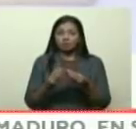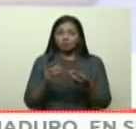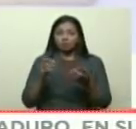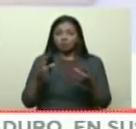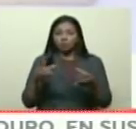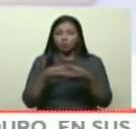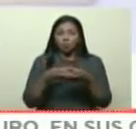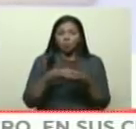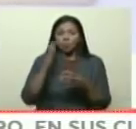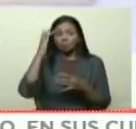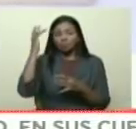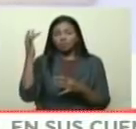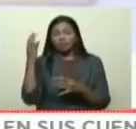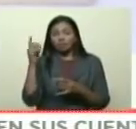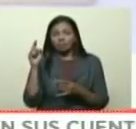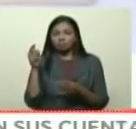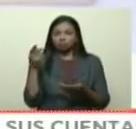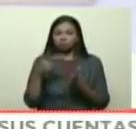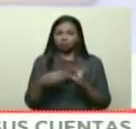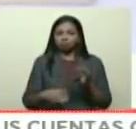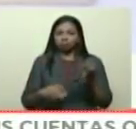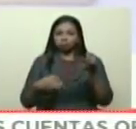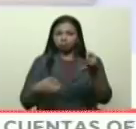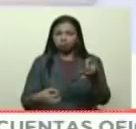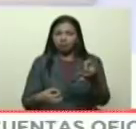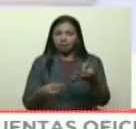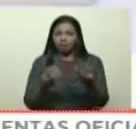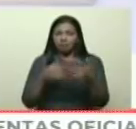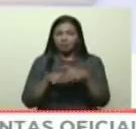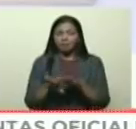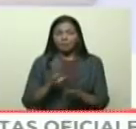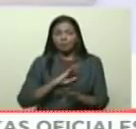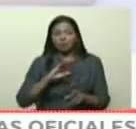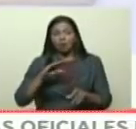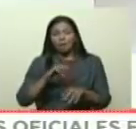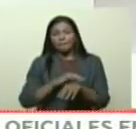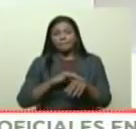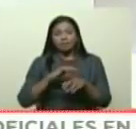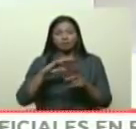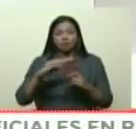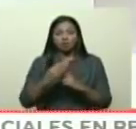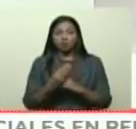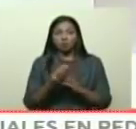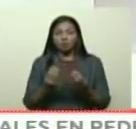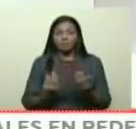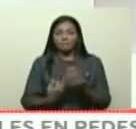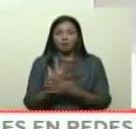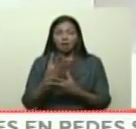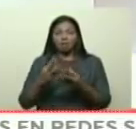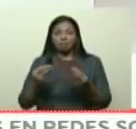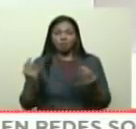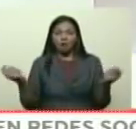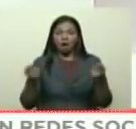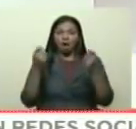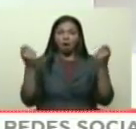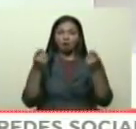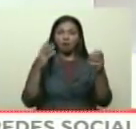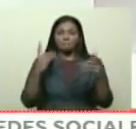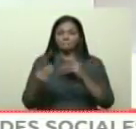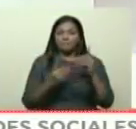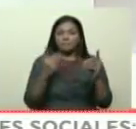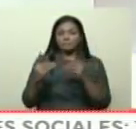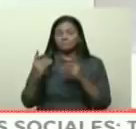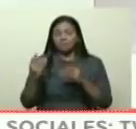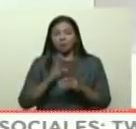de ideas que me han presentado a través del ministro de la Cultura, que han surgido de estas jornadas de debates, de